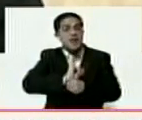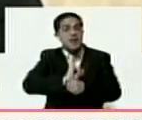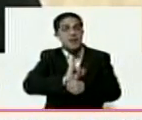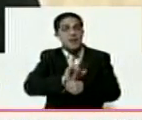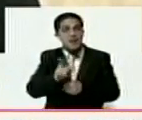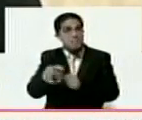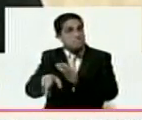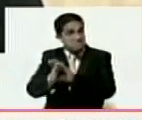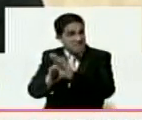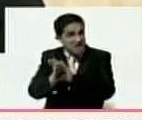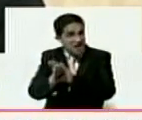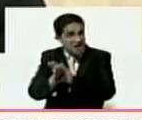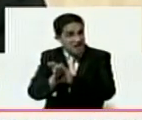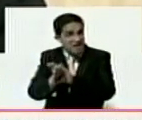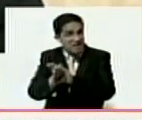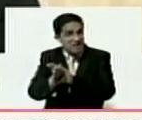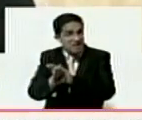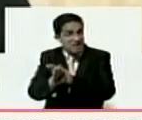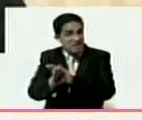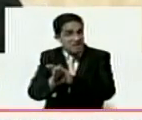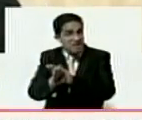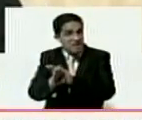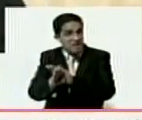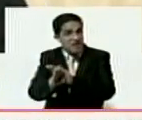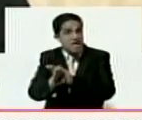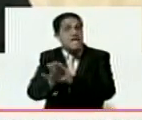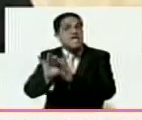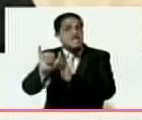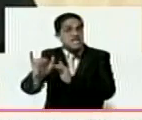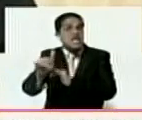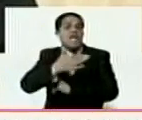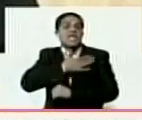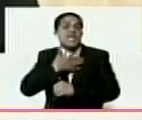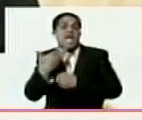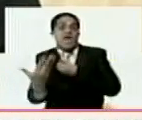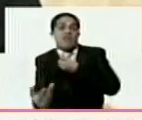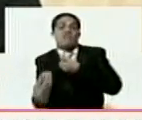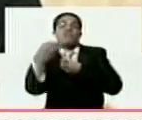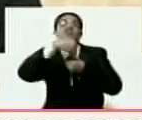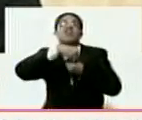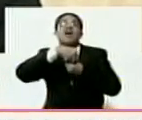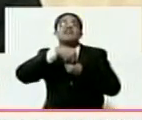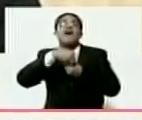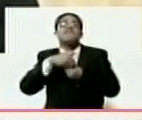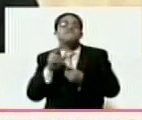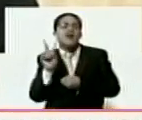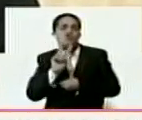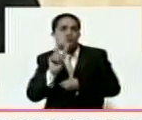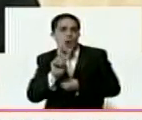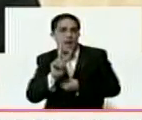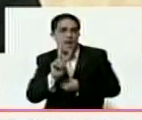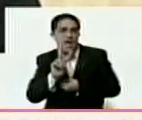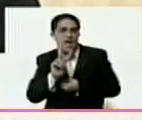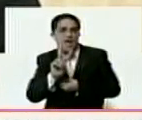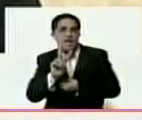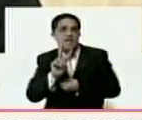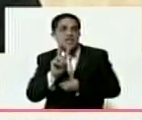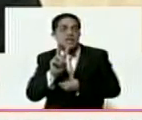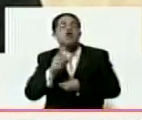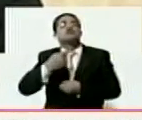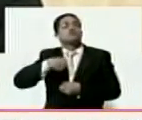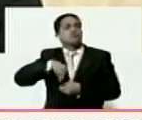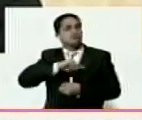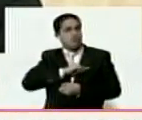mantiene y se atrevieren a atacar por la vía militar al pueblo venezolano,